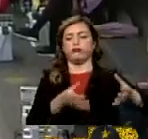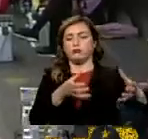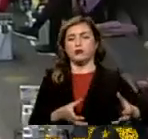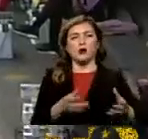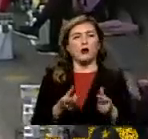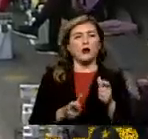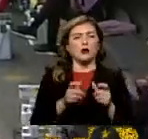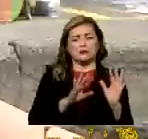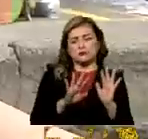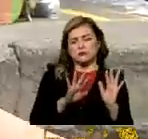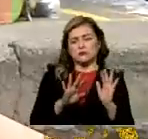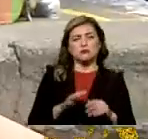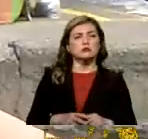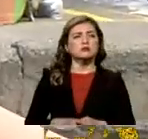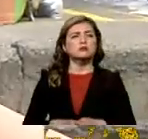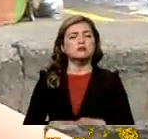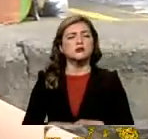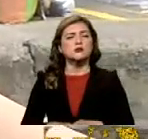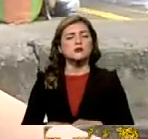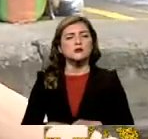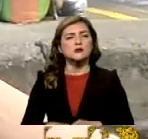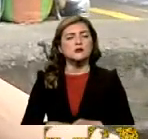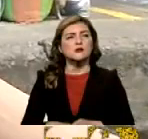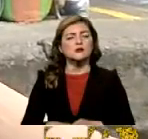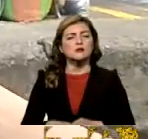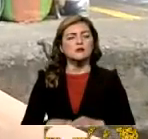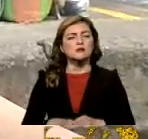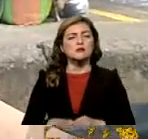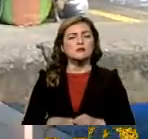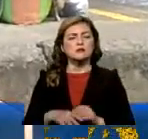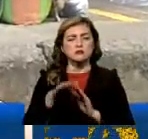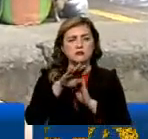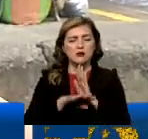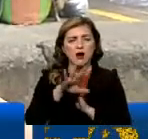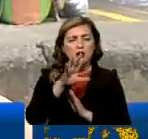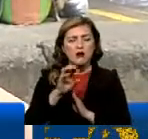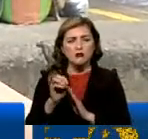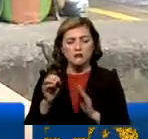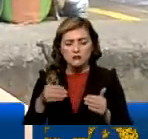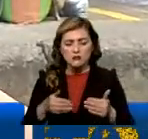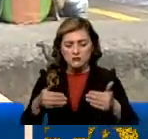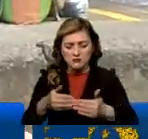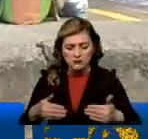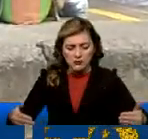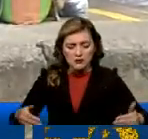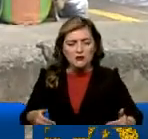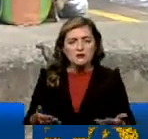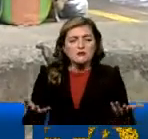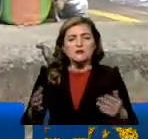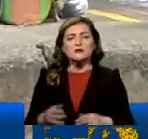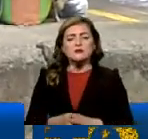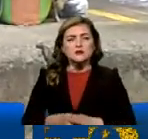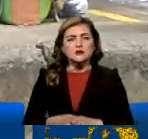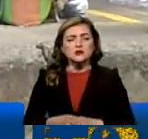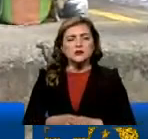generaba aglomeraciones. ¿Cuáles nos reducieron a 50 centímetros? Los cuales no era, como nosotros productores que